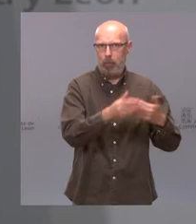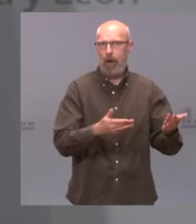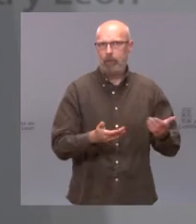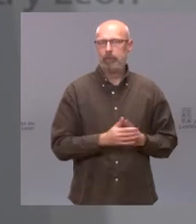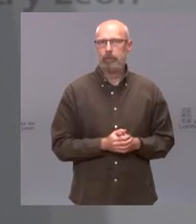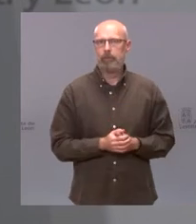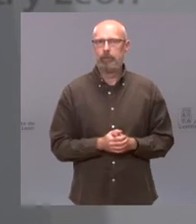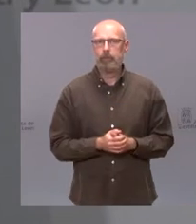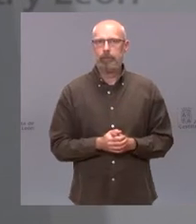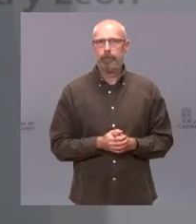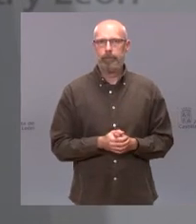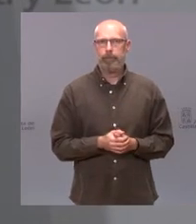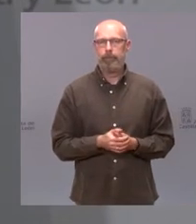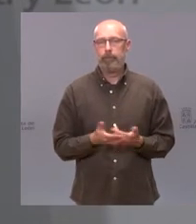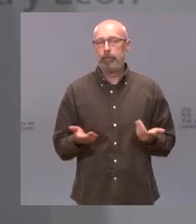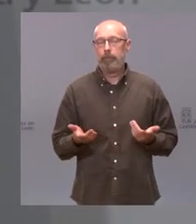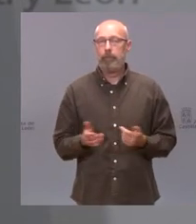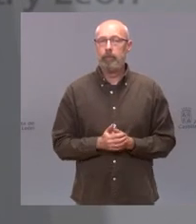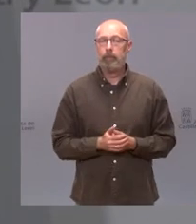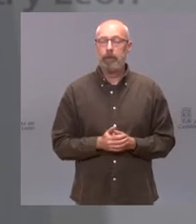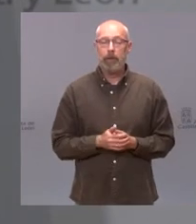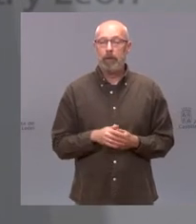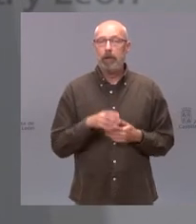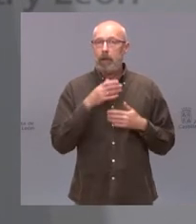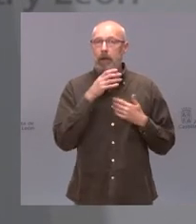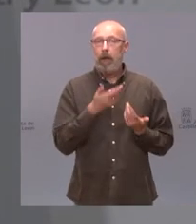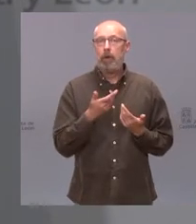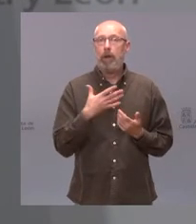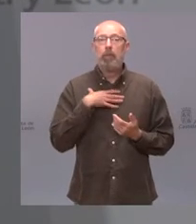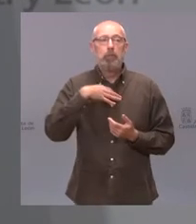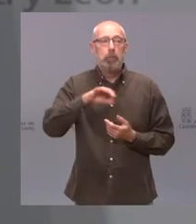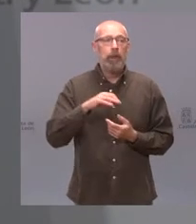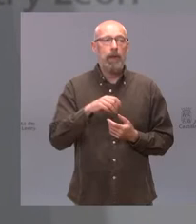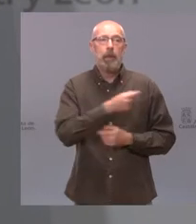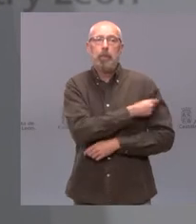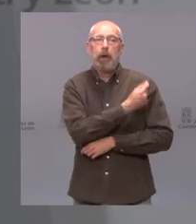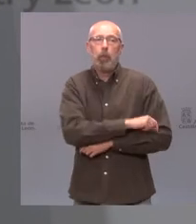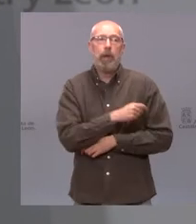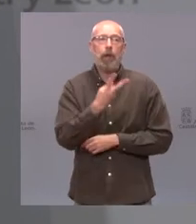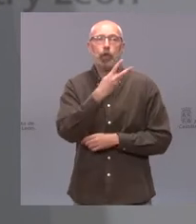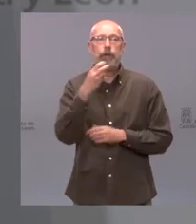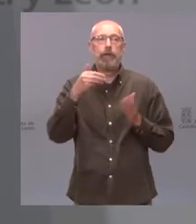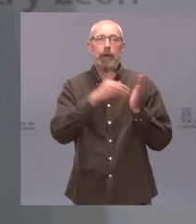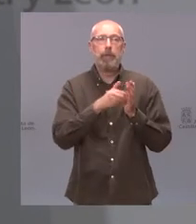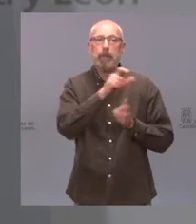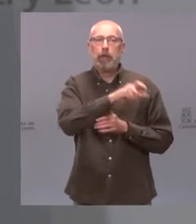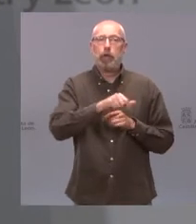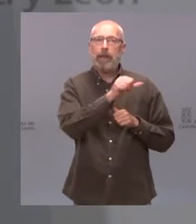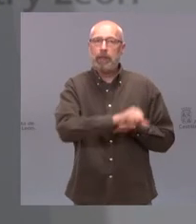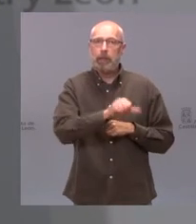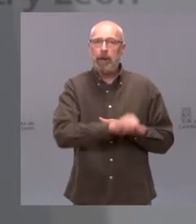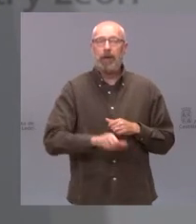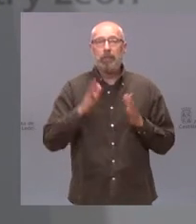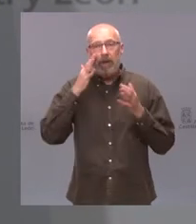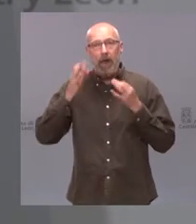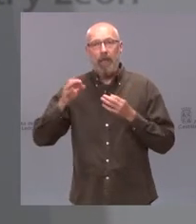Estamos con un ritmo que podríamos estar vacunando a 200.000 personas cada semana y nos están llegando 100.000